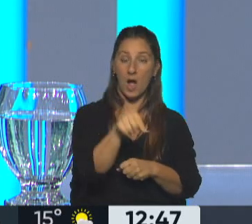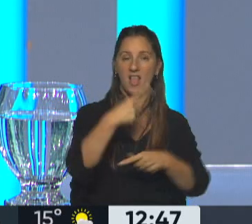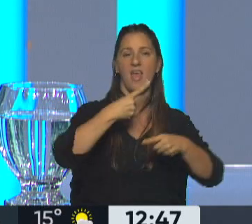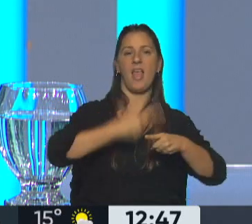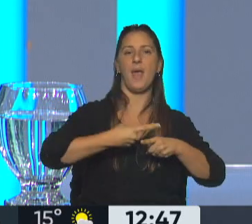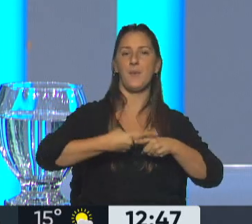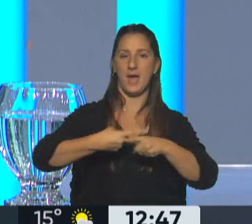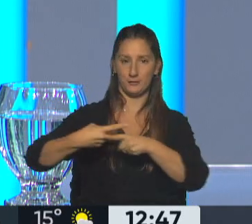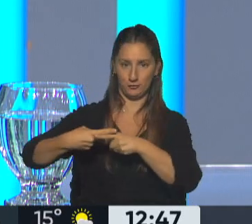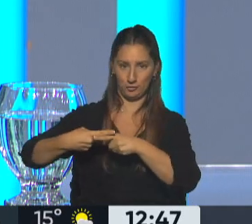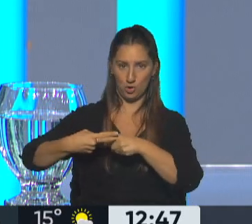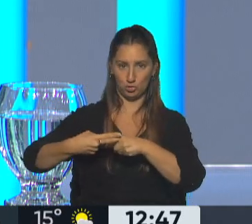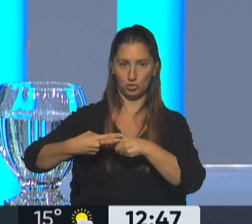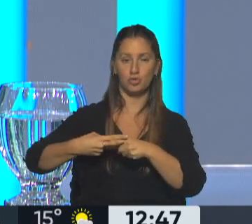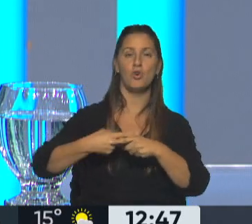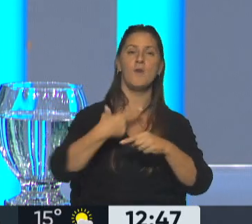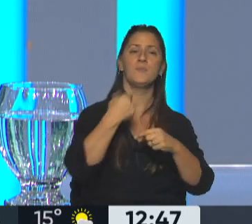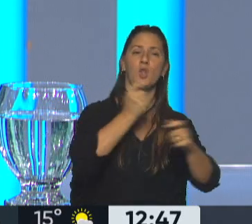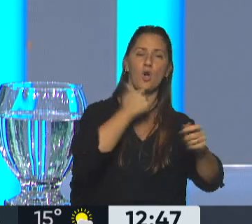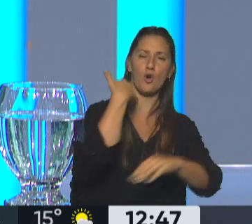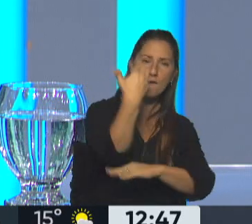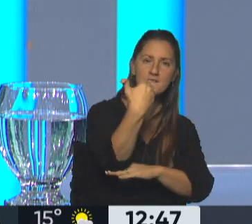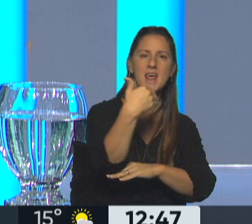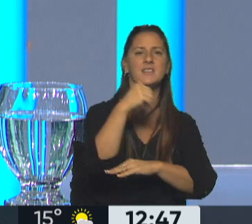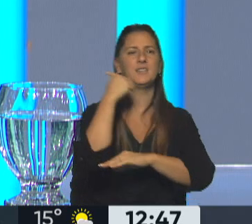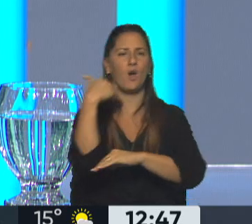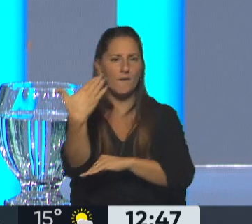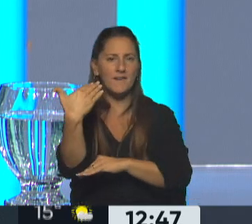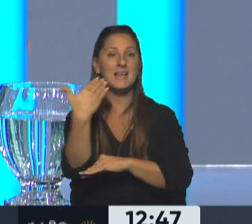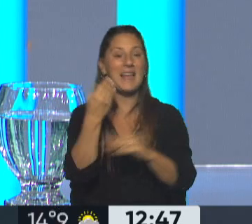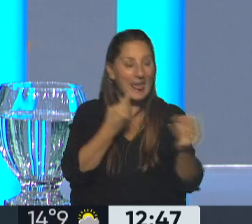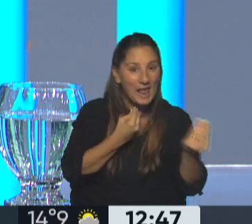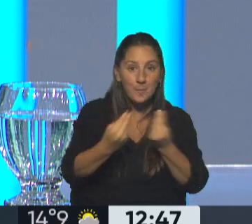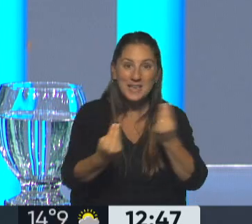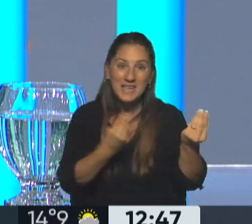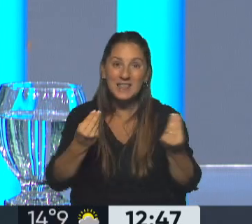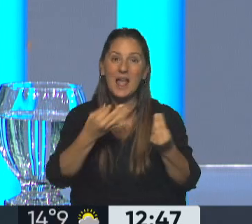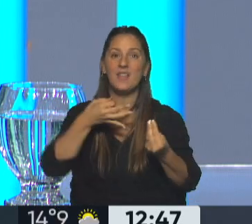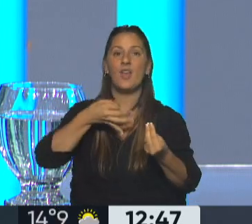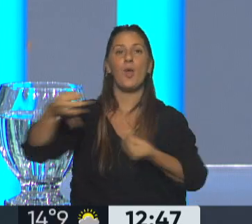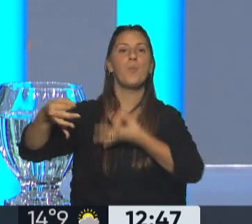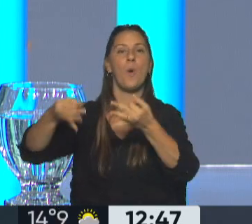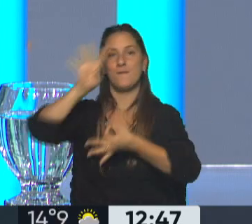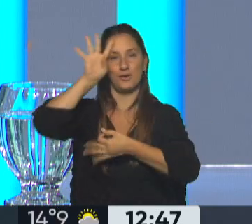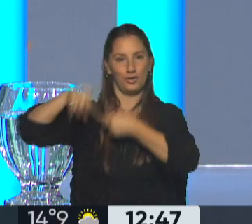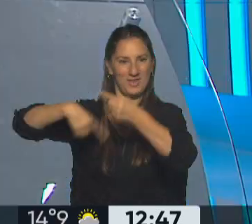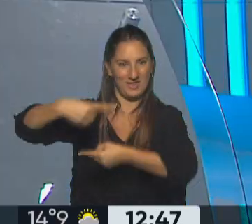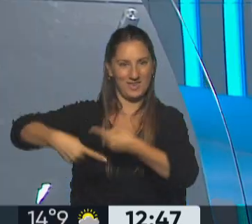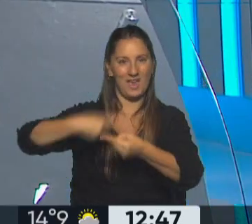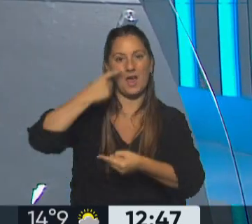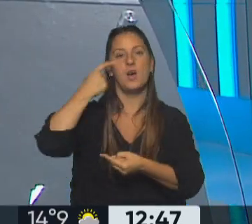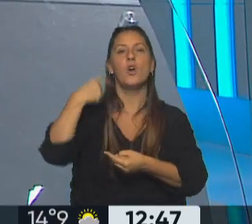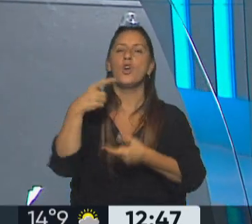donde se forman conferencias con representantes de pueblos indígenas. Hoy hubo uno sobre un conversatorio